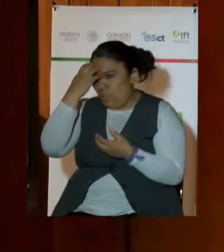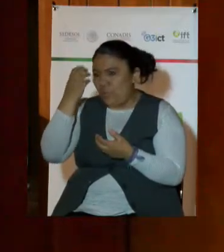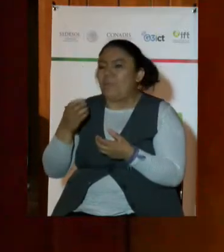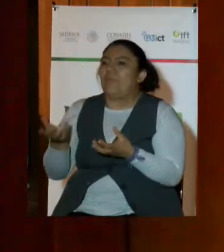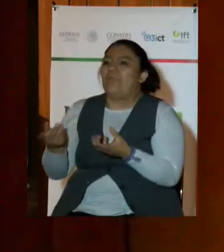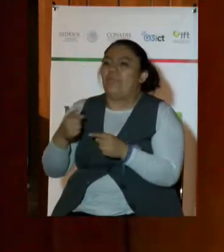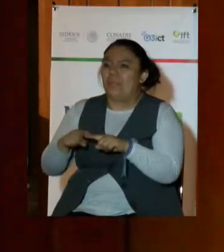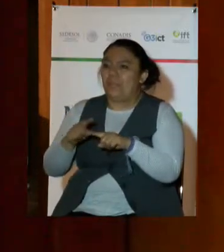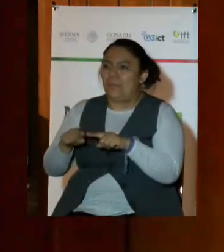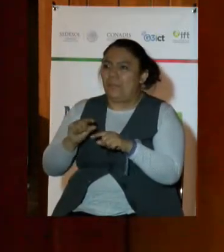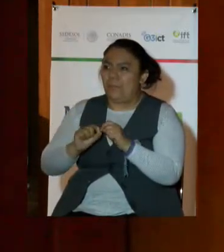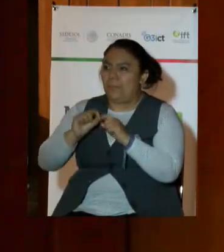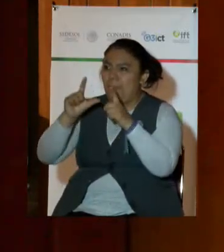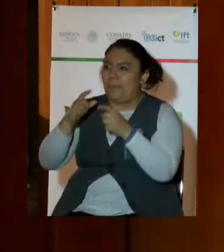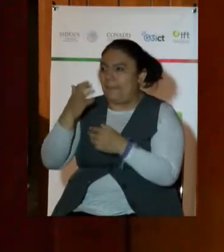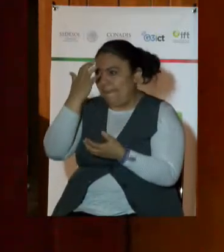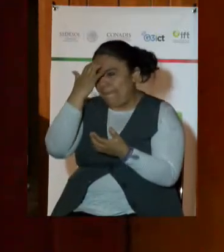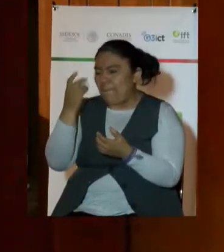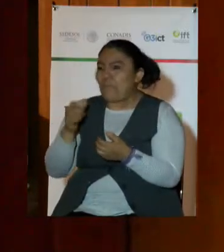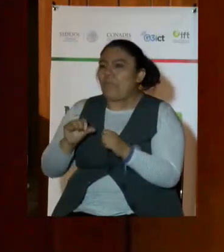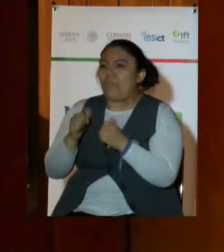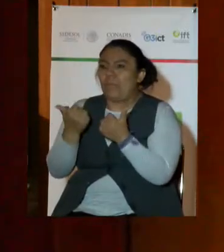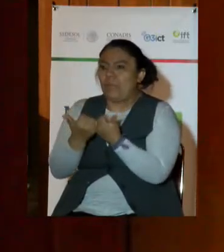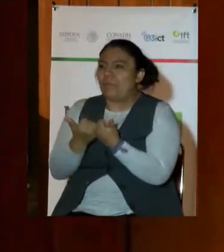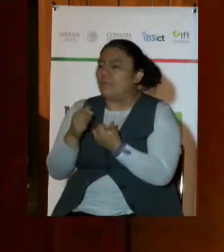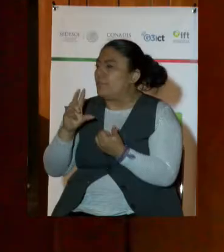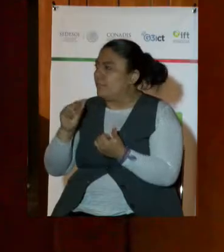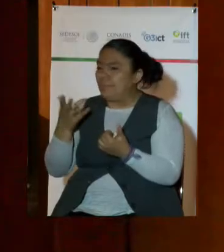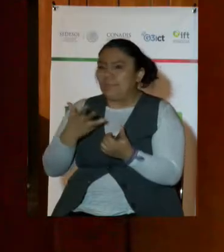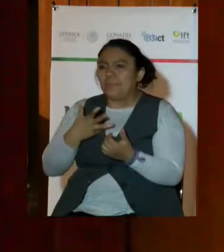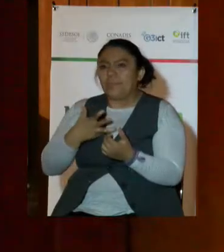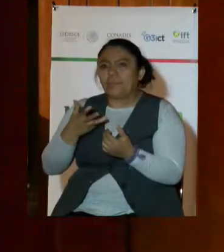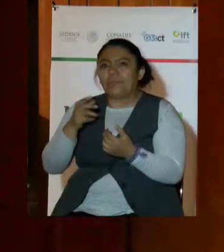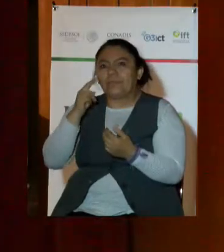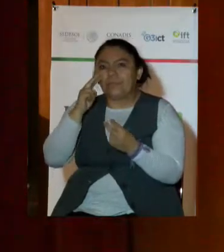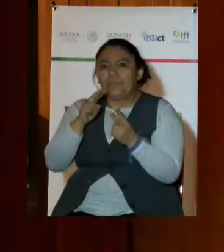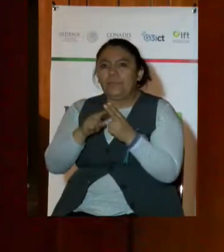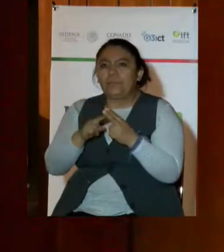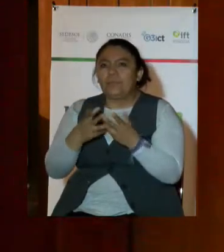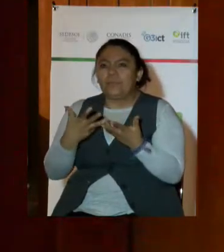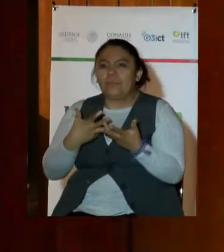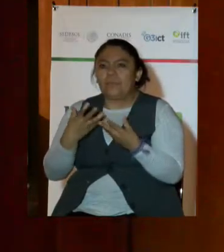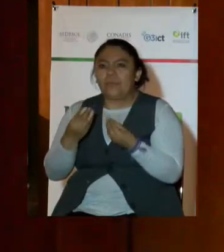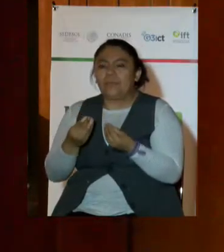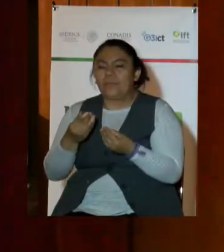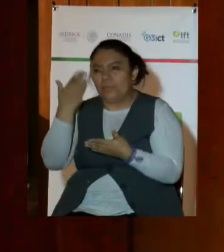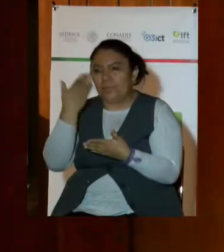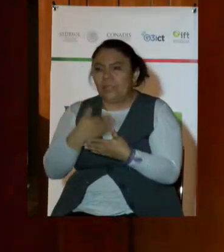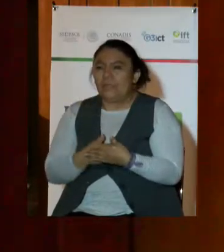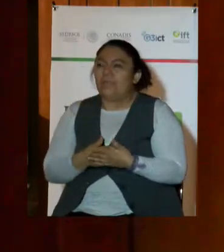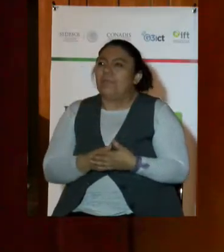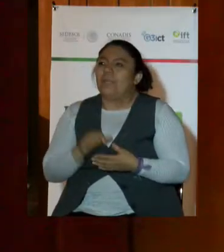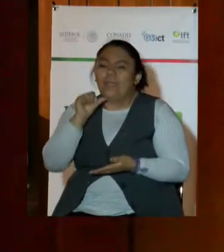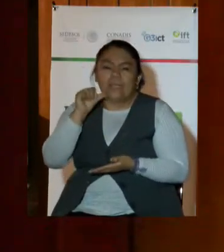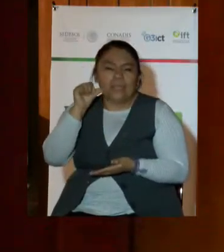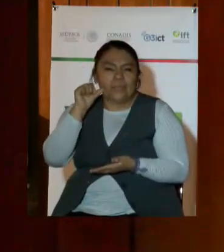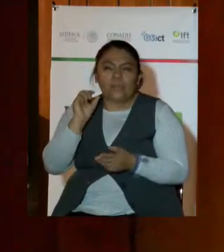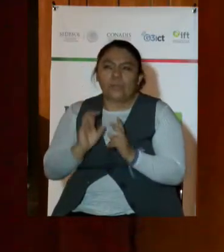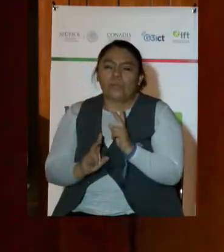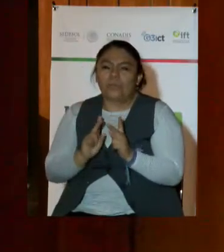a colectivizar esa participación. Una vez que nosotros podamos identificar esa participación de manera colectiva,